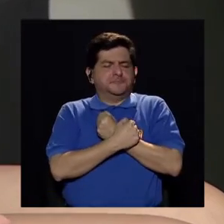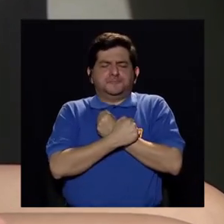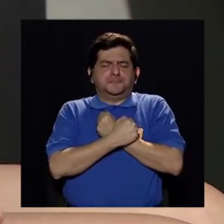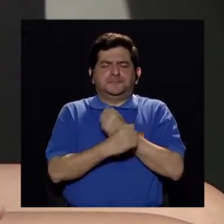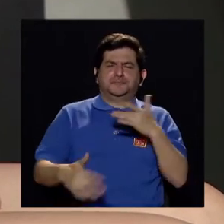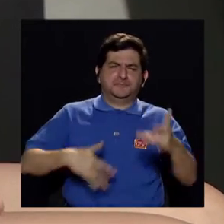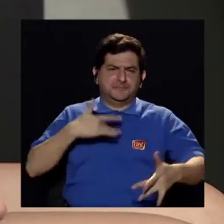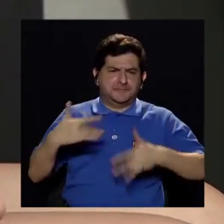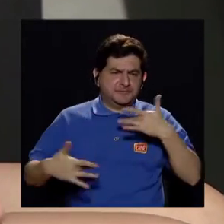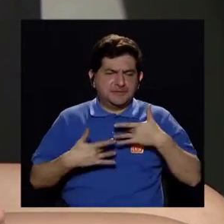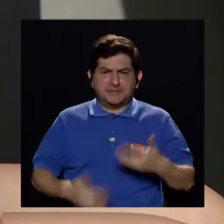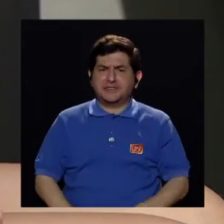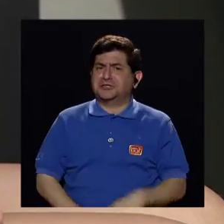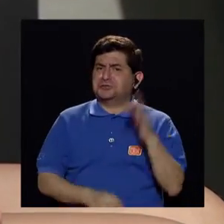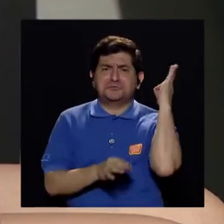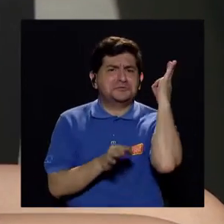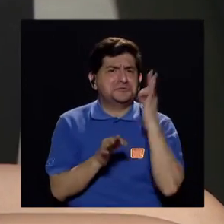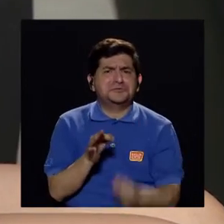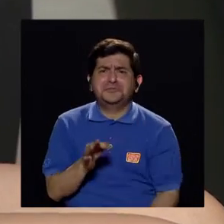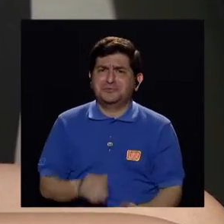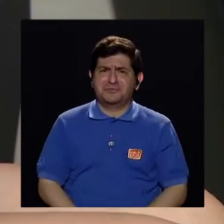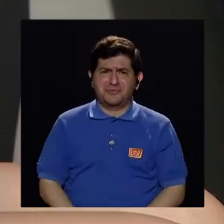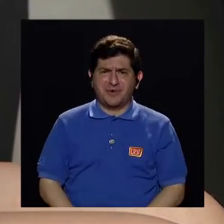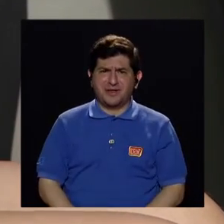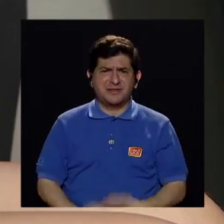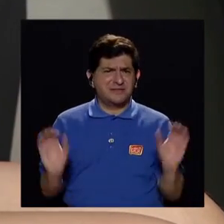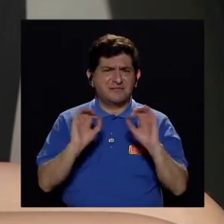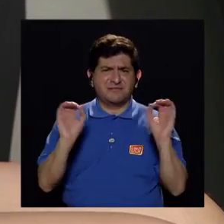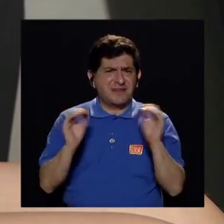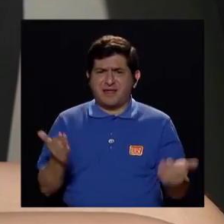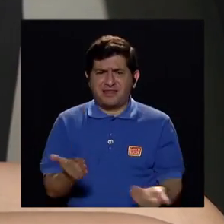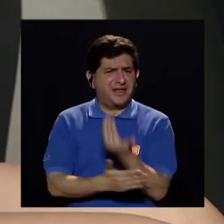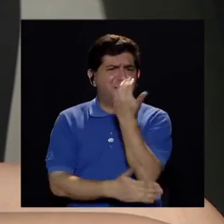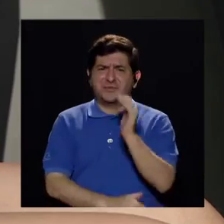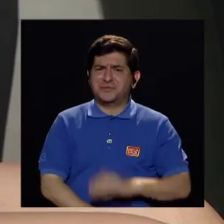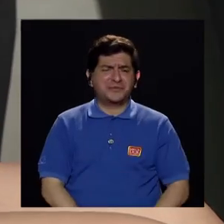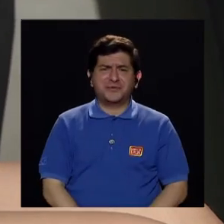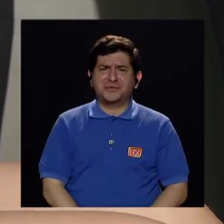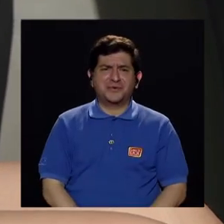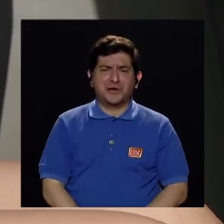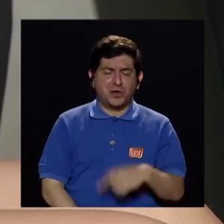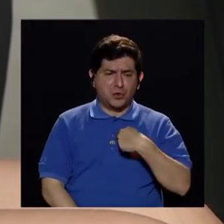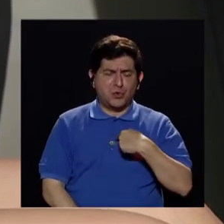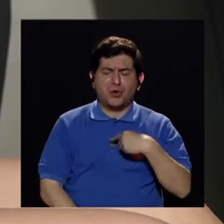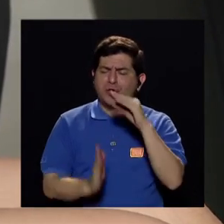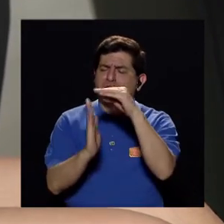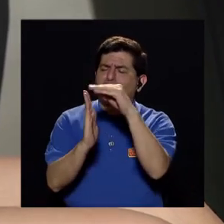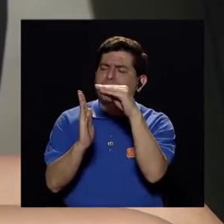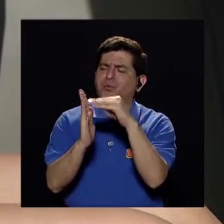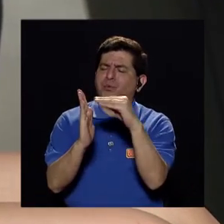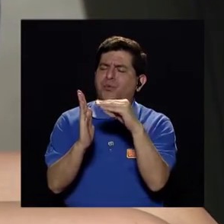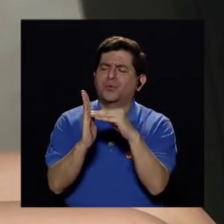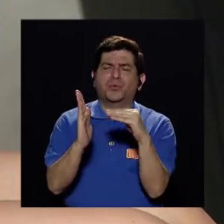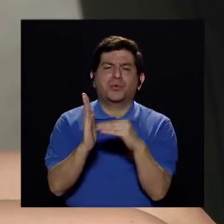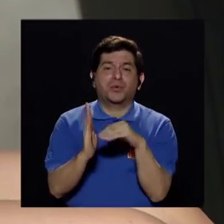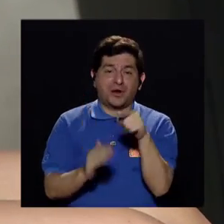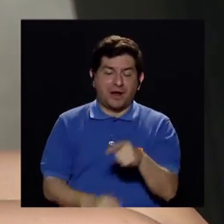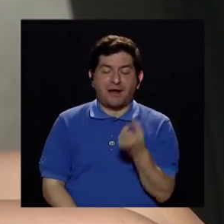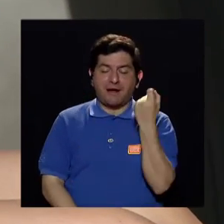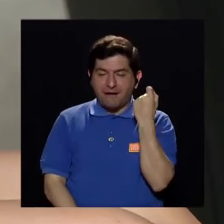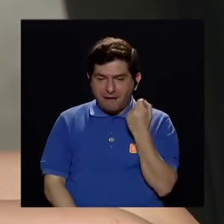y que siento que son tan simples. No hay nada nuevo en este libro, simplemente lo puse de una manera que sea